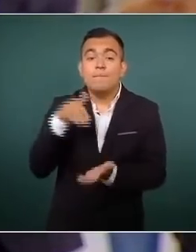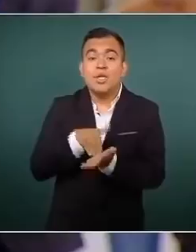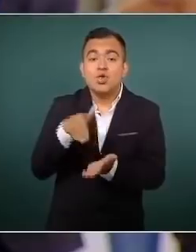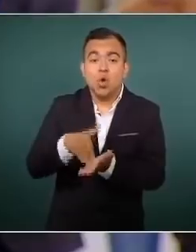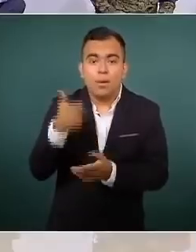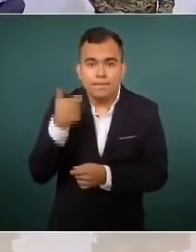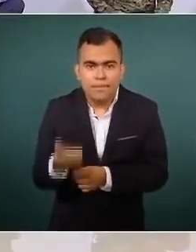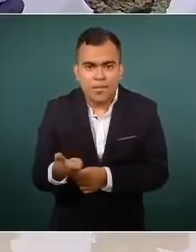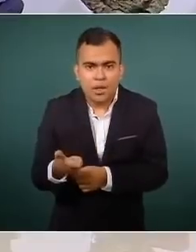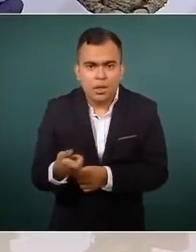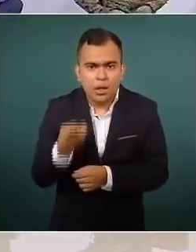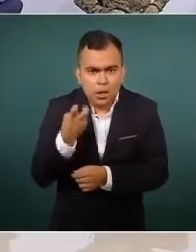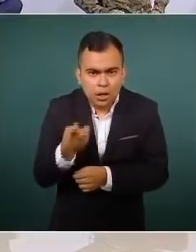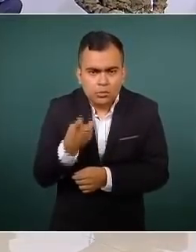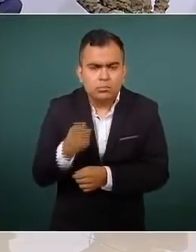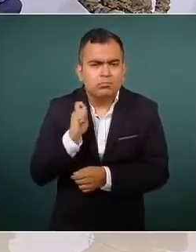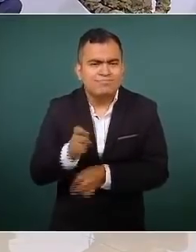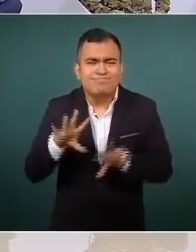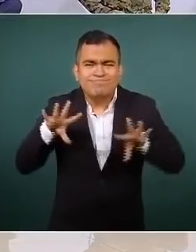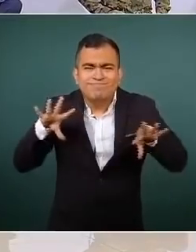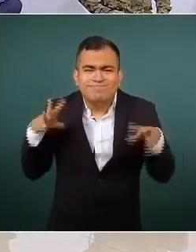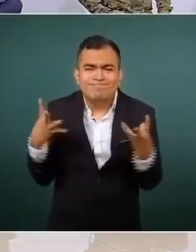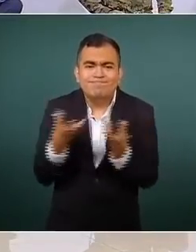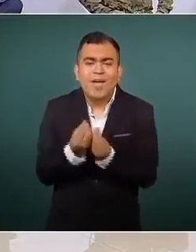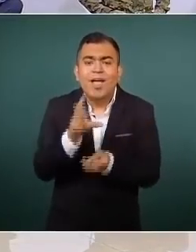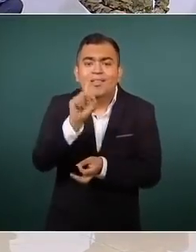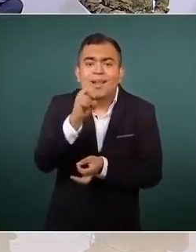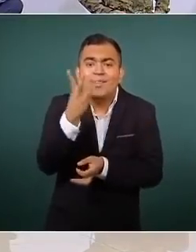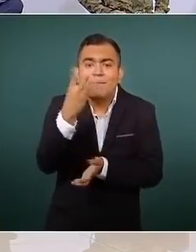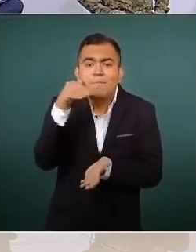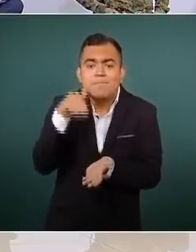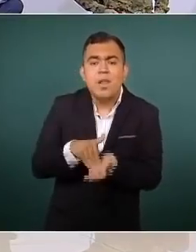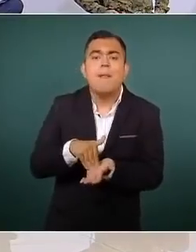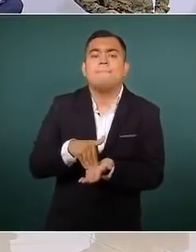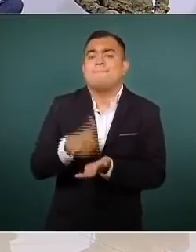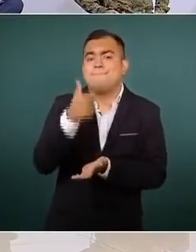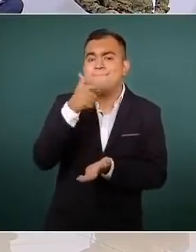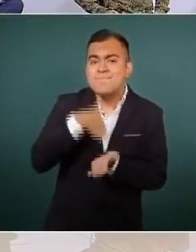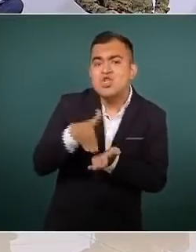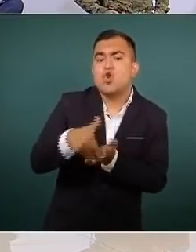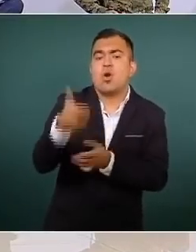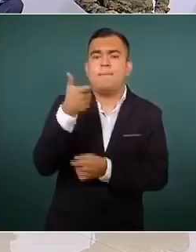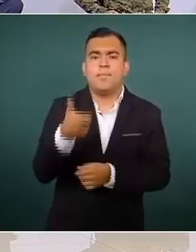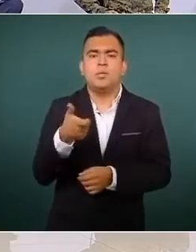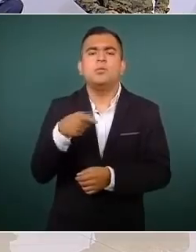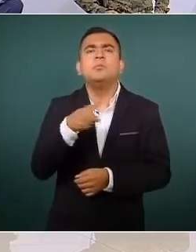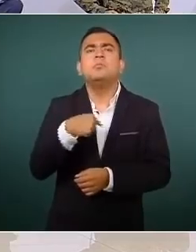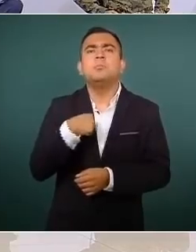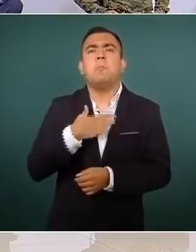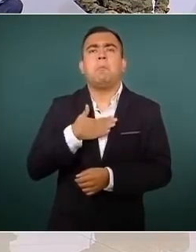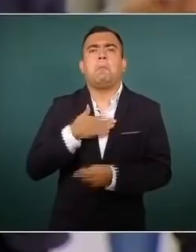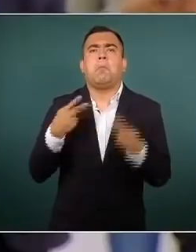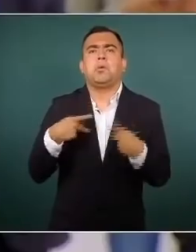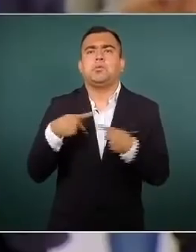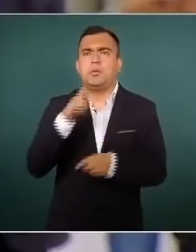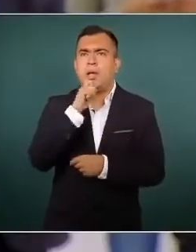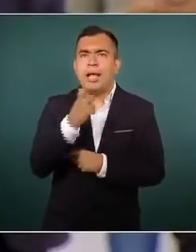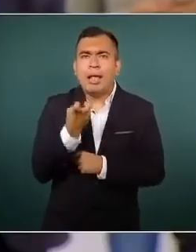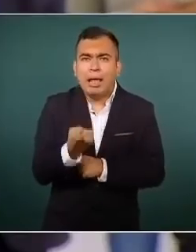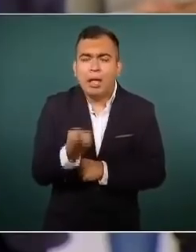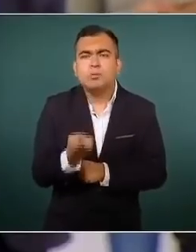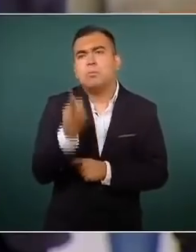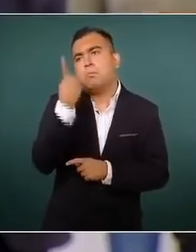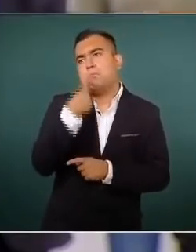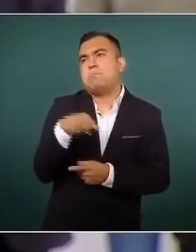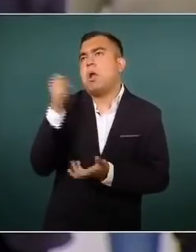pesos. Es decir, que tenemos un total de 33.000 millones de pesos. Uno podría decir como jalisciense, esto va destinado,